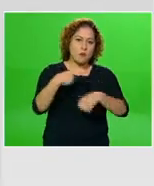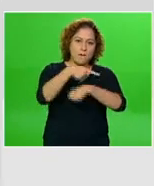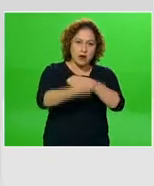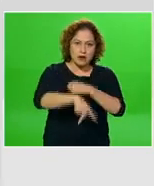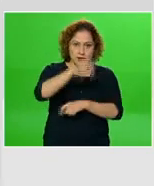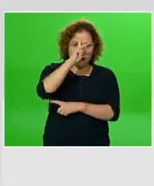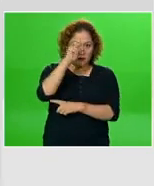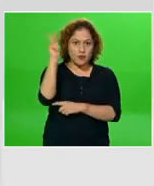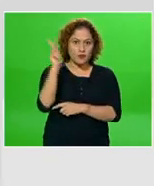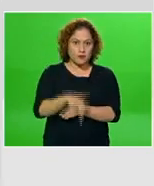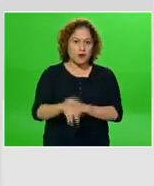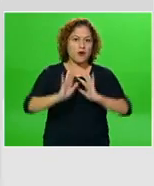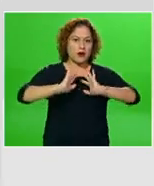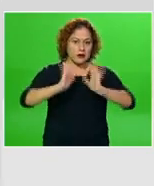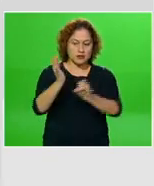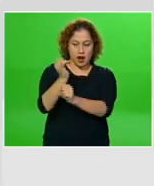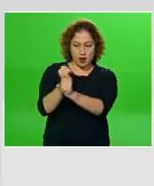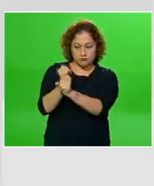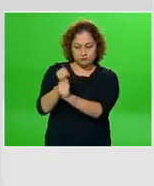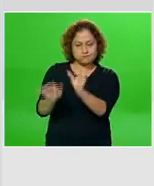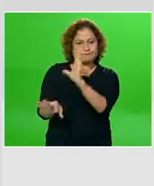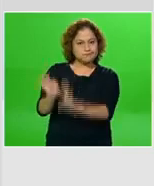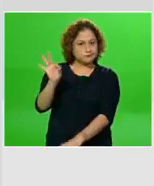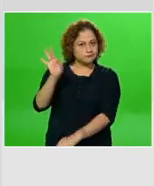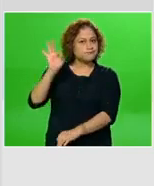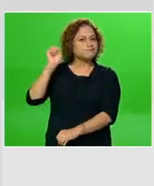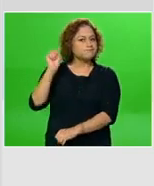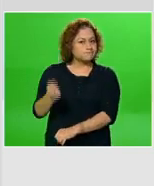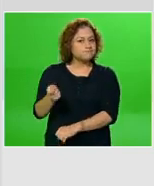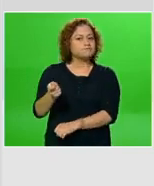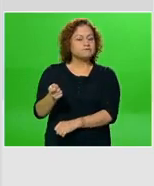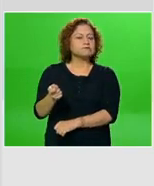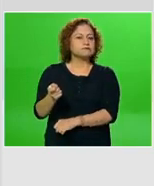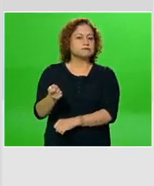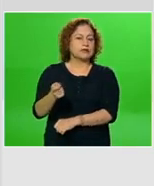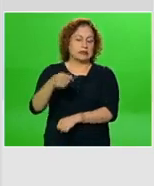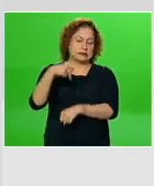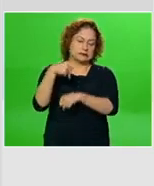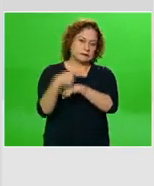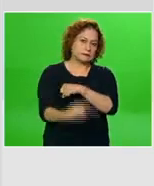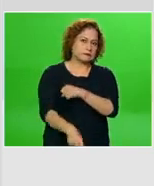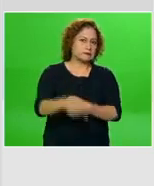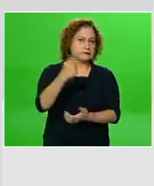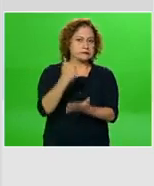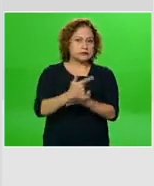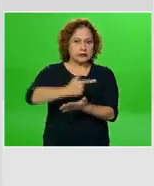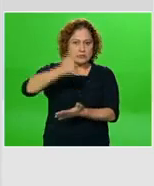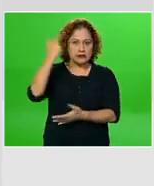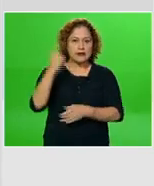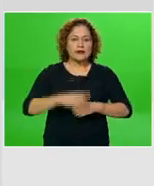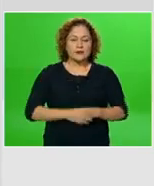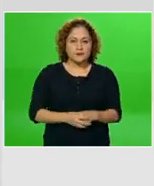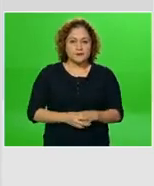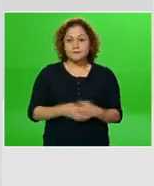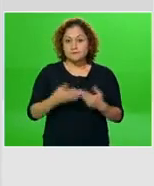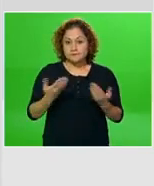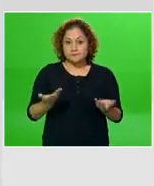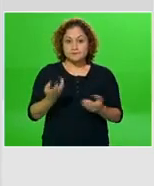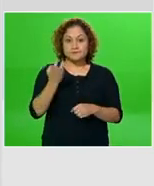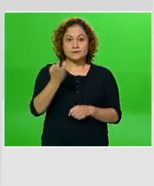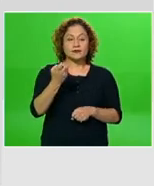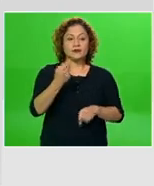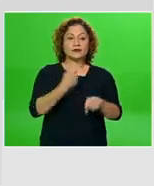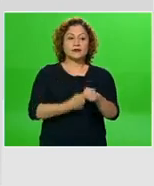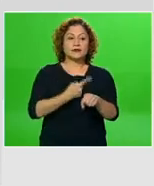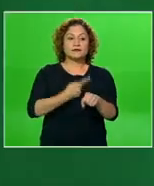está demostrado suelen enfermar de manera más grave de la cob y 19 y enfermar de manera más grave pues obviamente